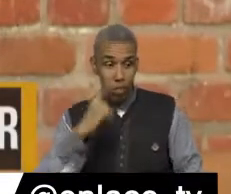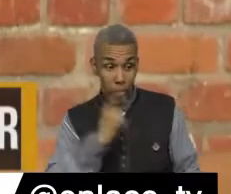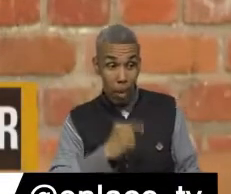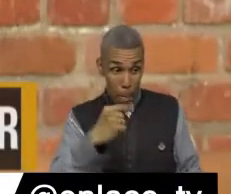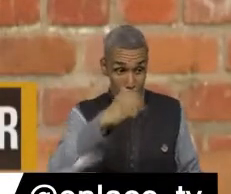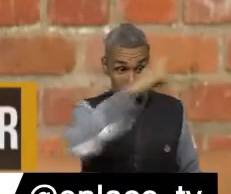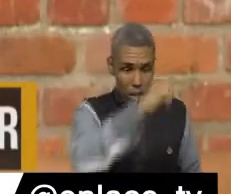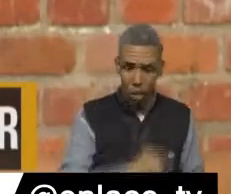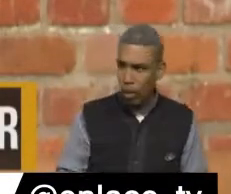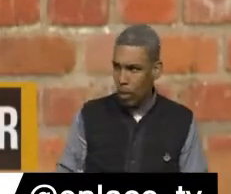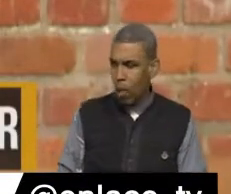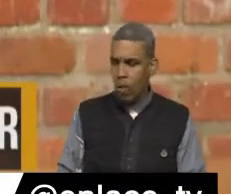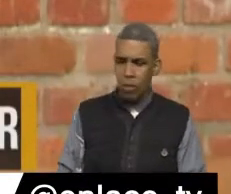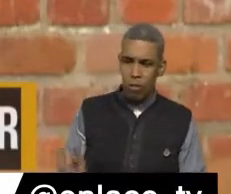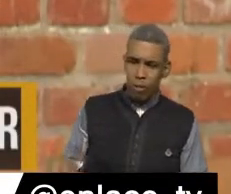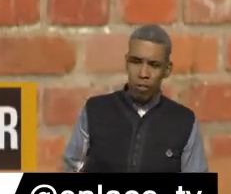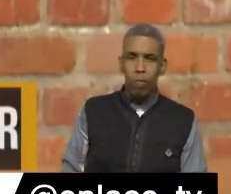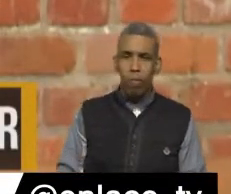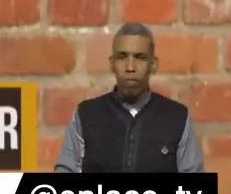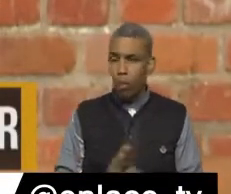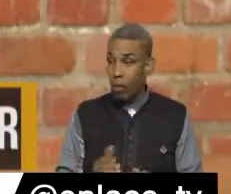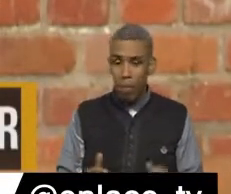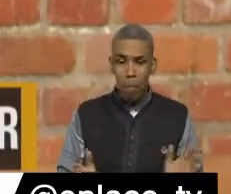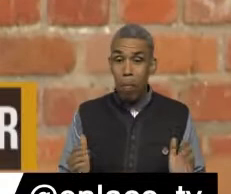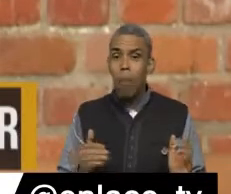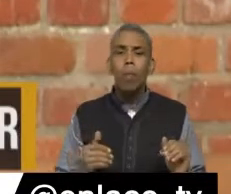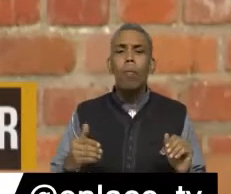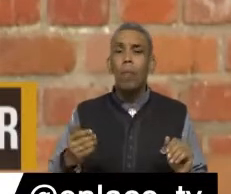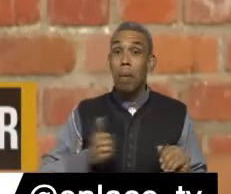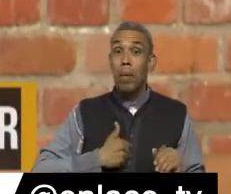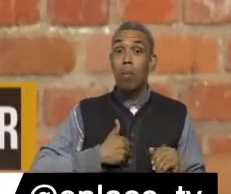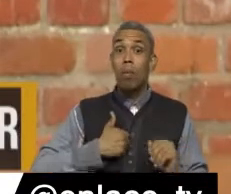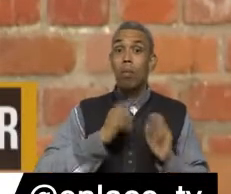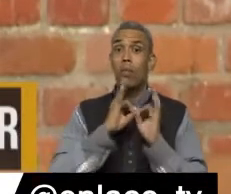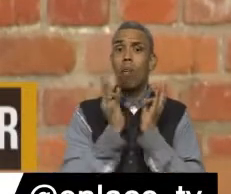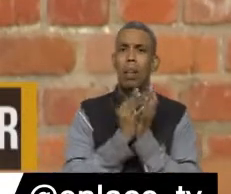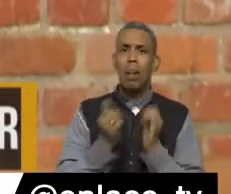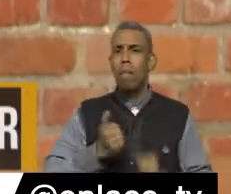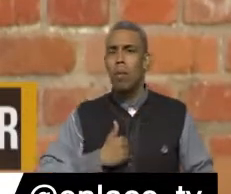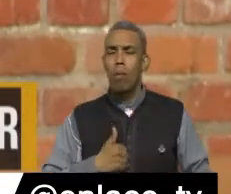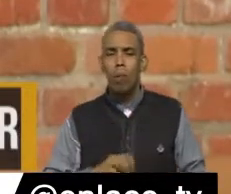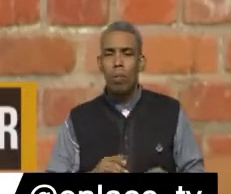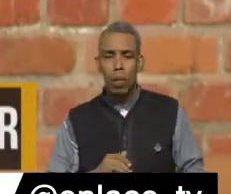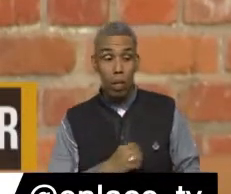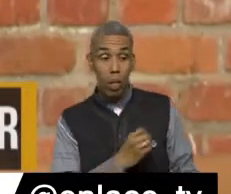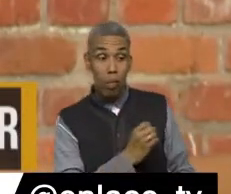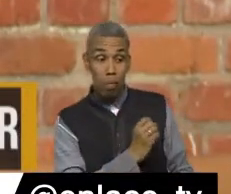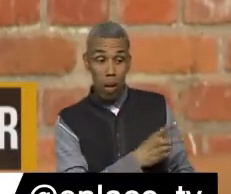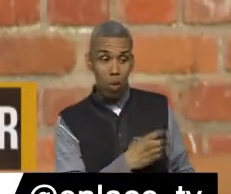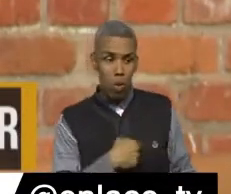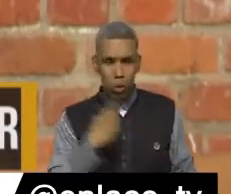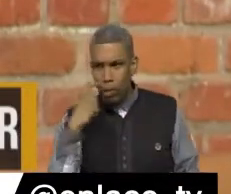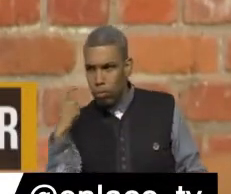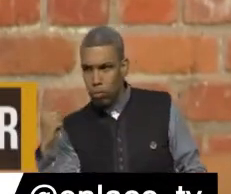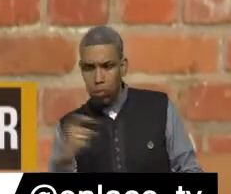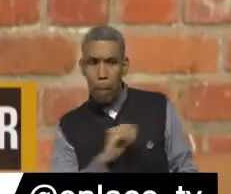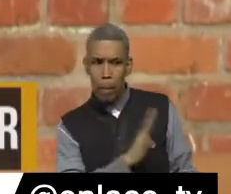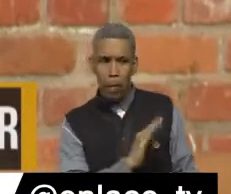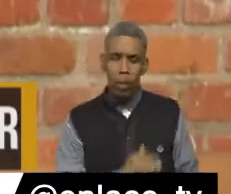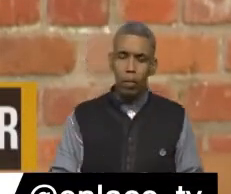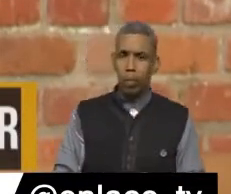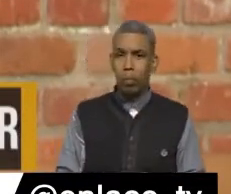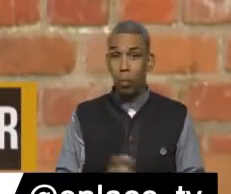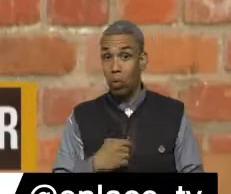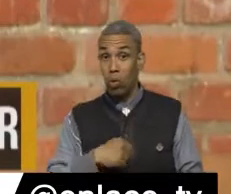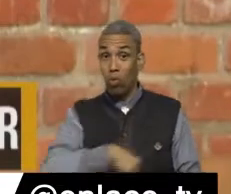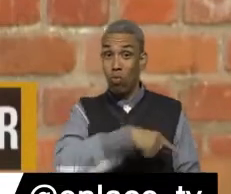de que se hizo una búsqueda como un barrido, lo hicimos nosotros personalmente, los señores de la policía dijeron que también lo iban a hacer, aunque curiosamente